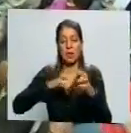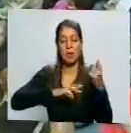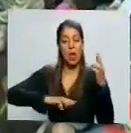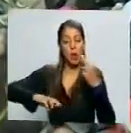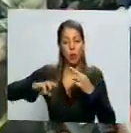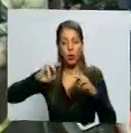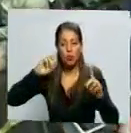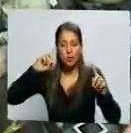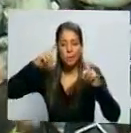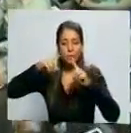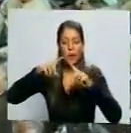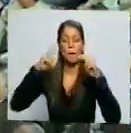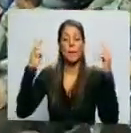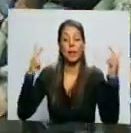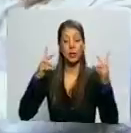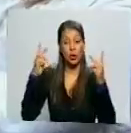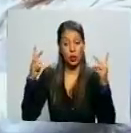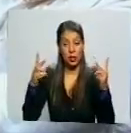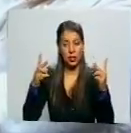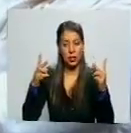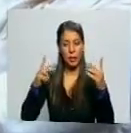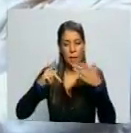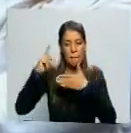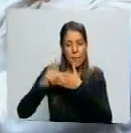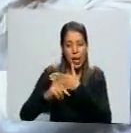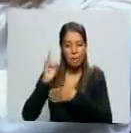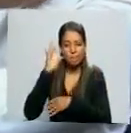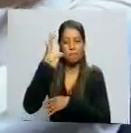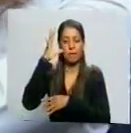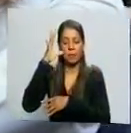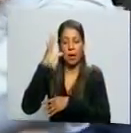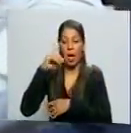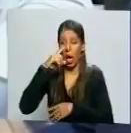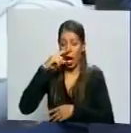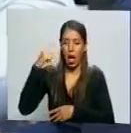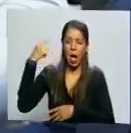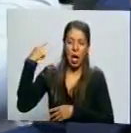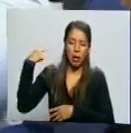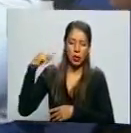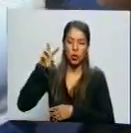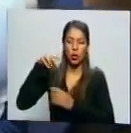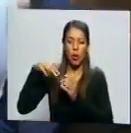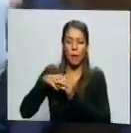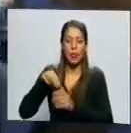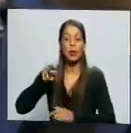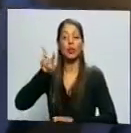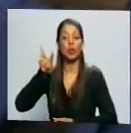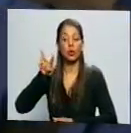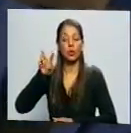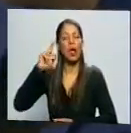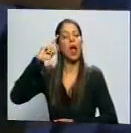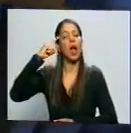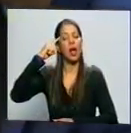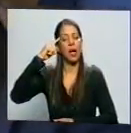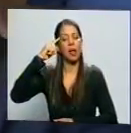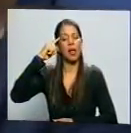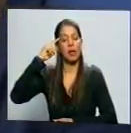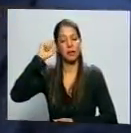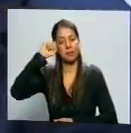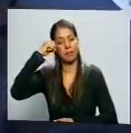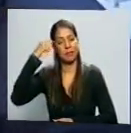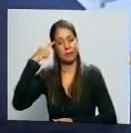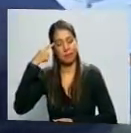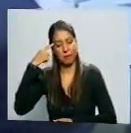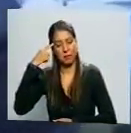Revolución Bolivariana, toda vez que en el 2002, a partir